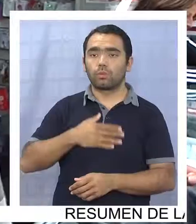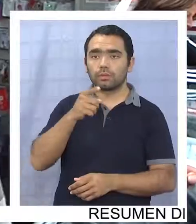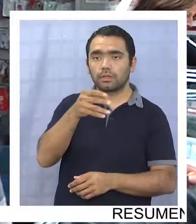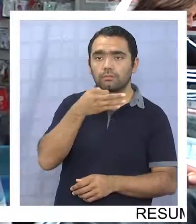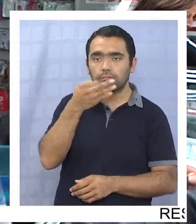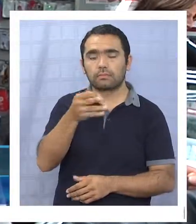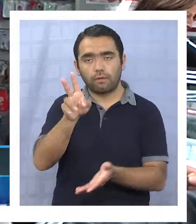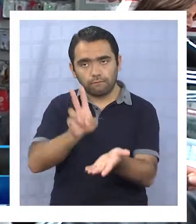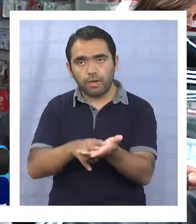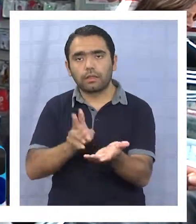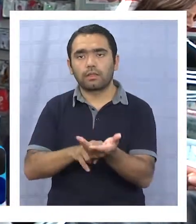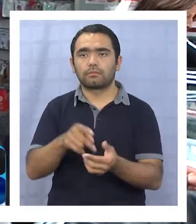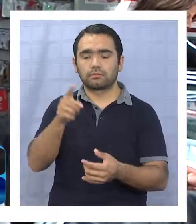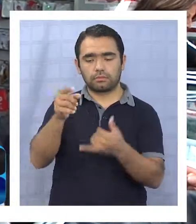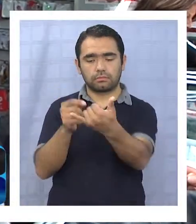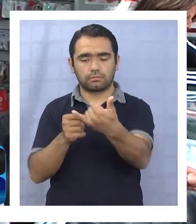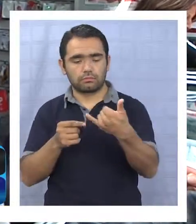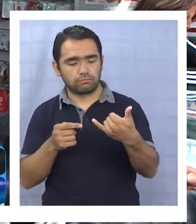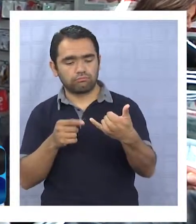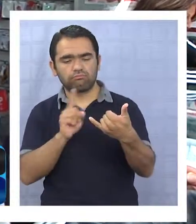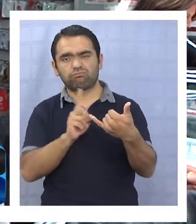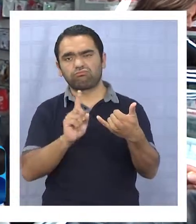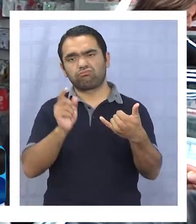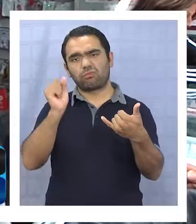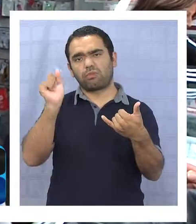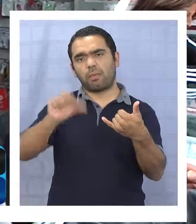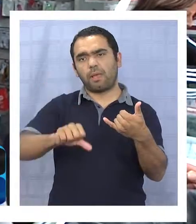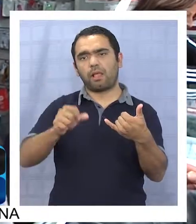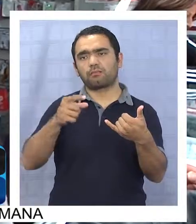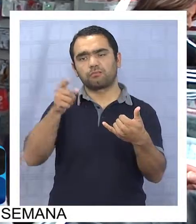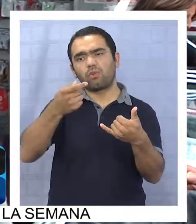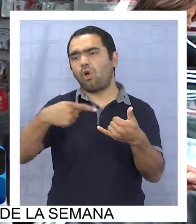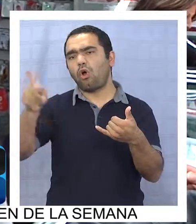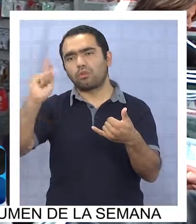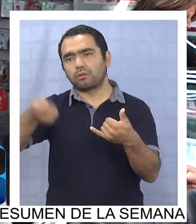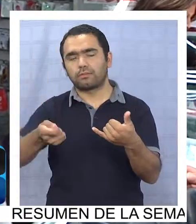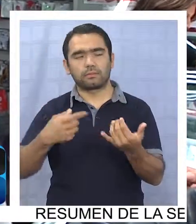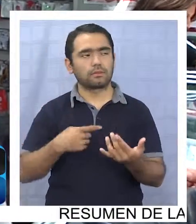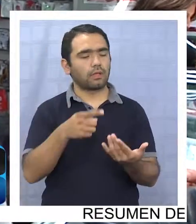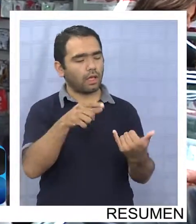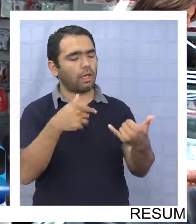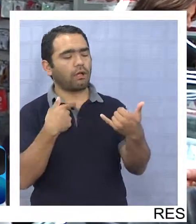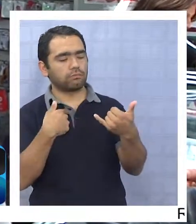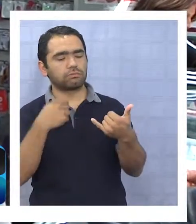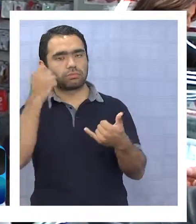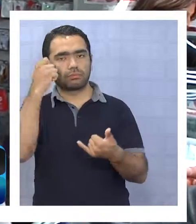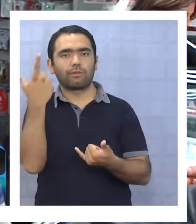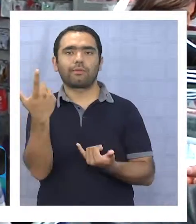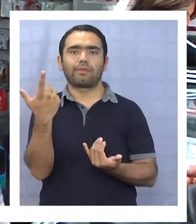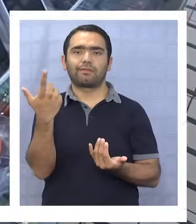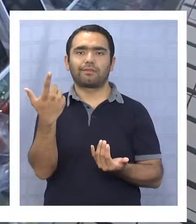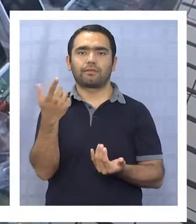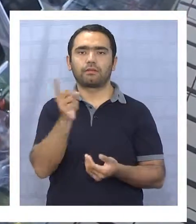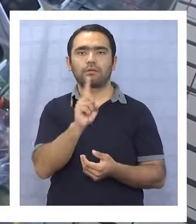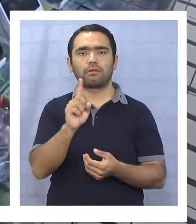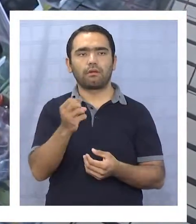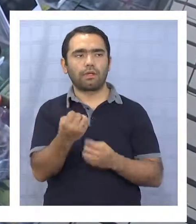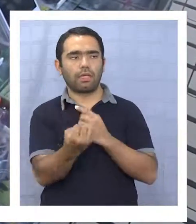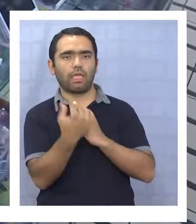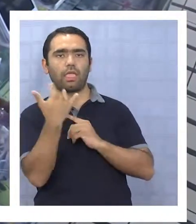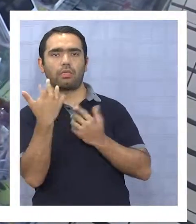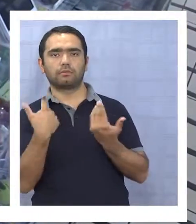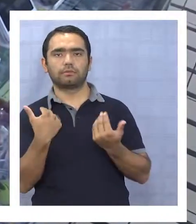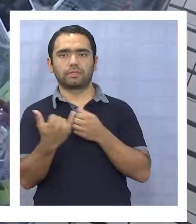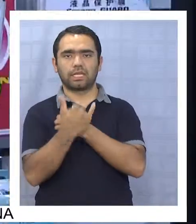digan la verdad en la cara. Si el teléfono no vale, se le dice no vale, cómprese otro y eso es lo que le gusta a la gente, que no le estén convueltas. En